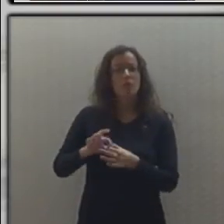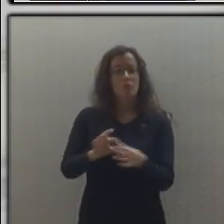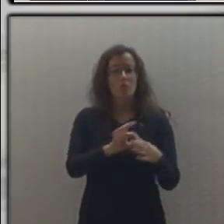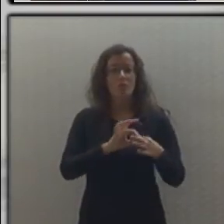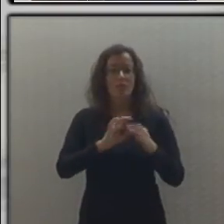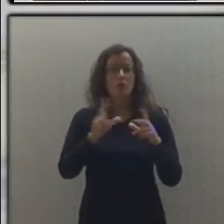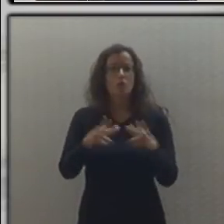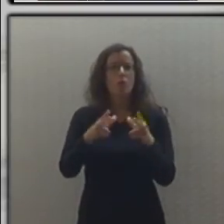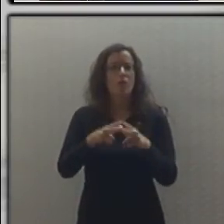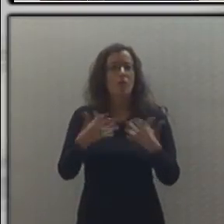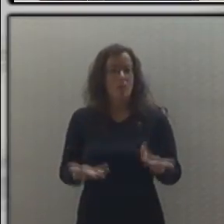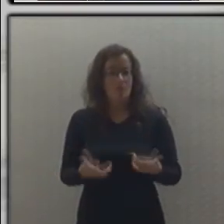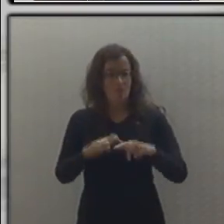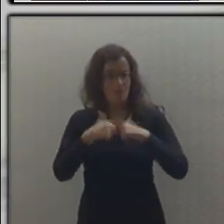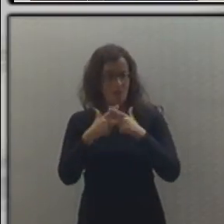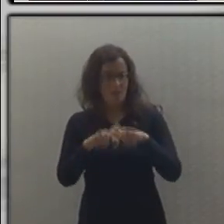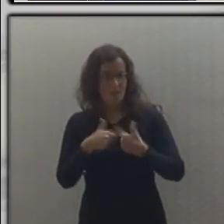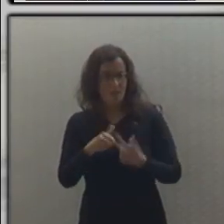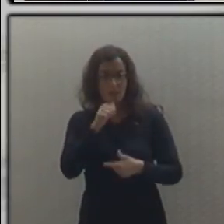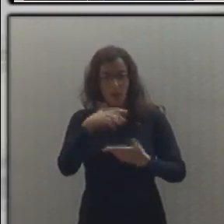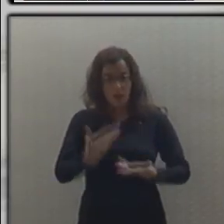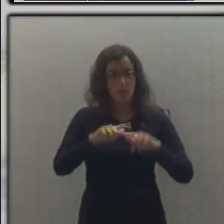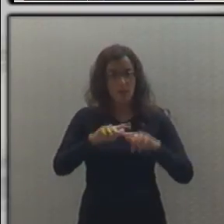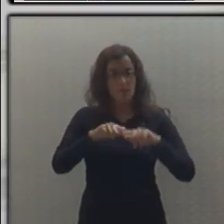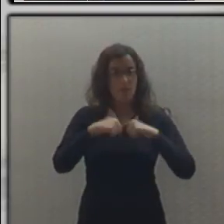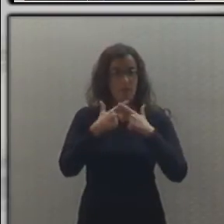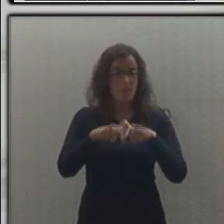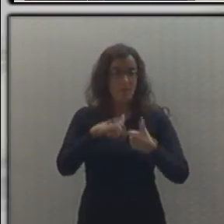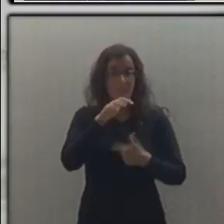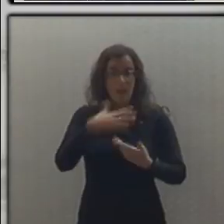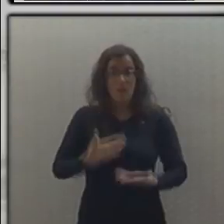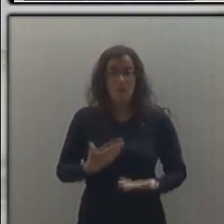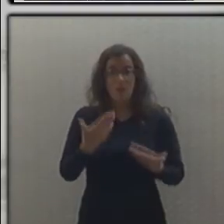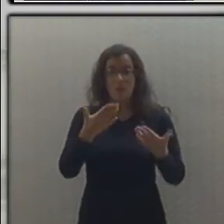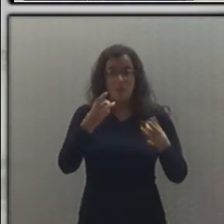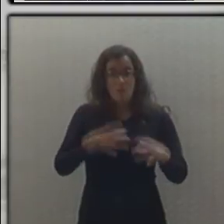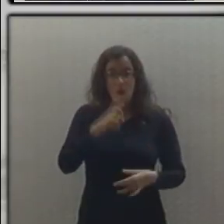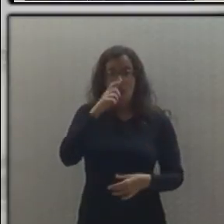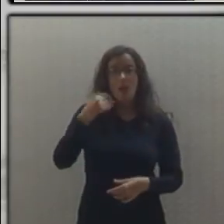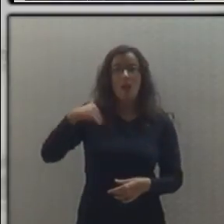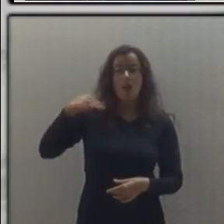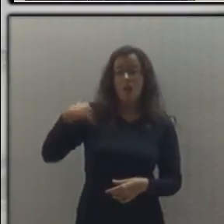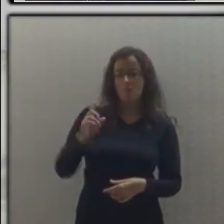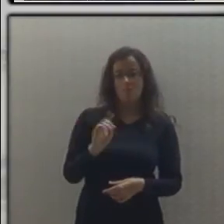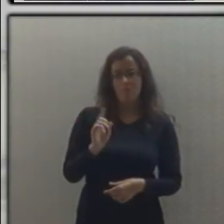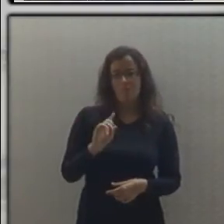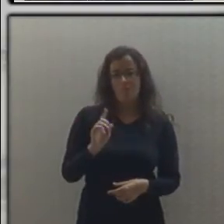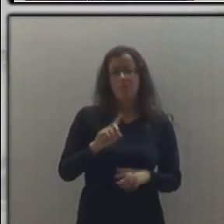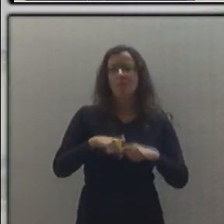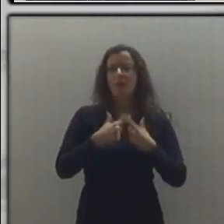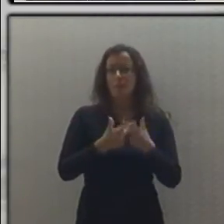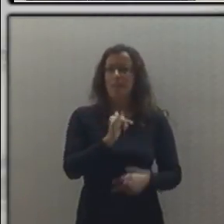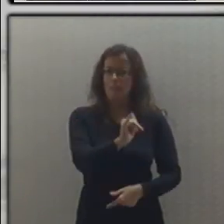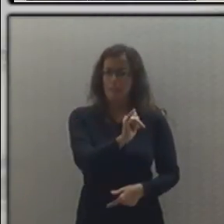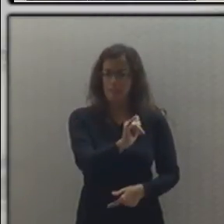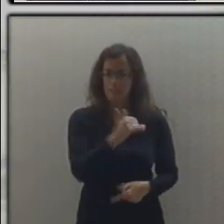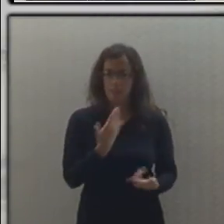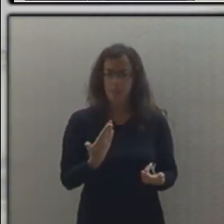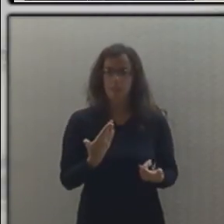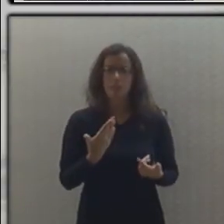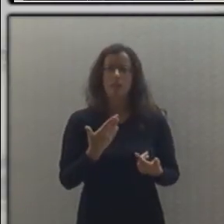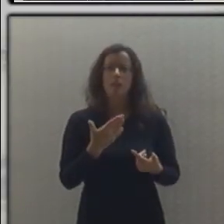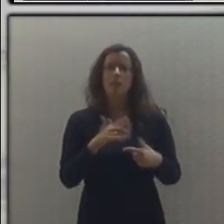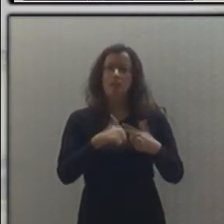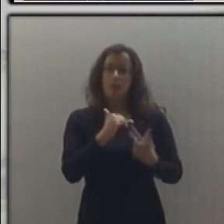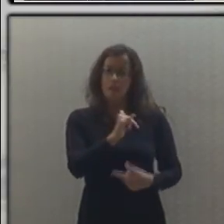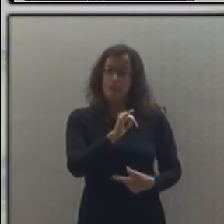familia, ¿vale? La familia actualmente ya no existe como tal, existe pero en proporciones